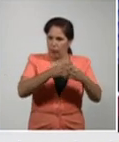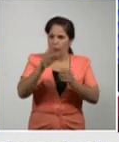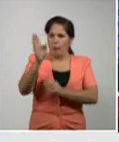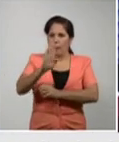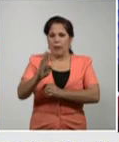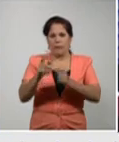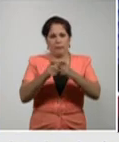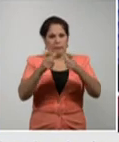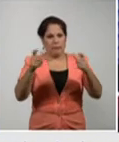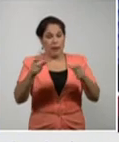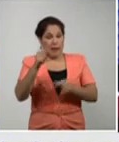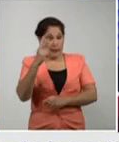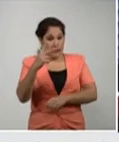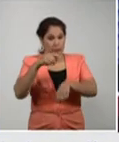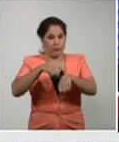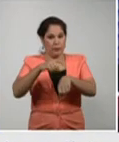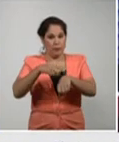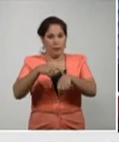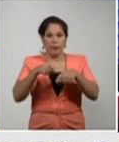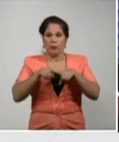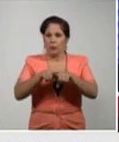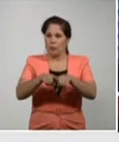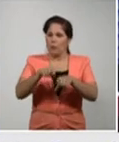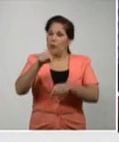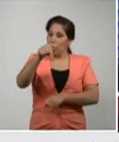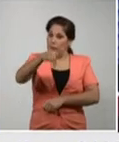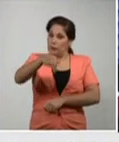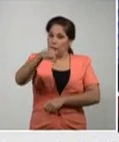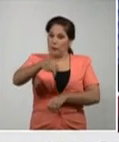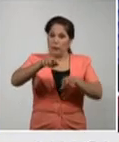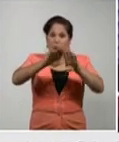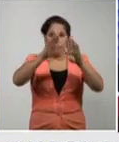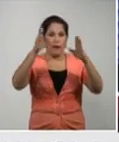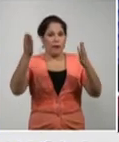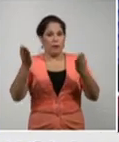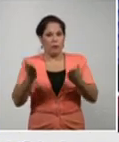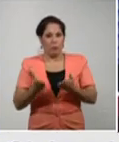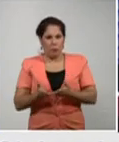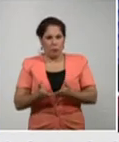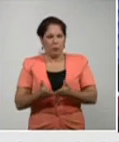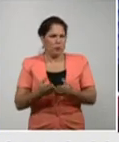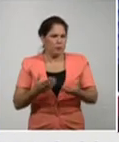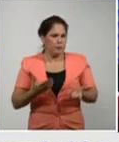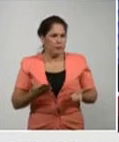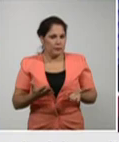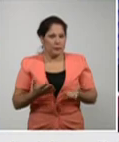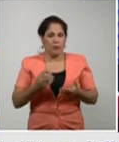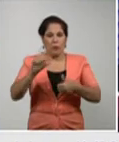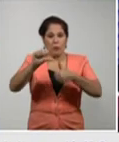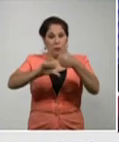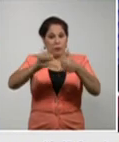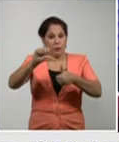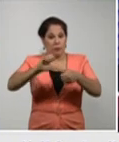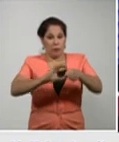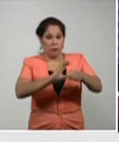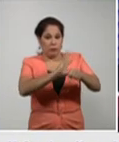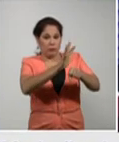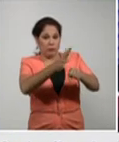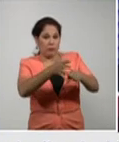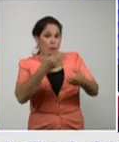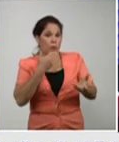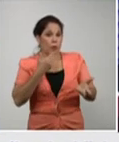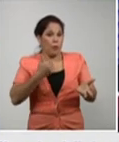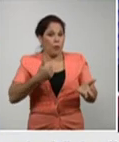acompañará en este segundo momento de actualización sobre la situación internacional, sobre el comportamiento de la enfermedad en el mundo,